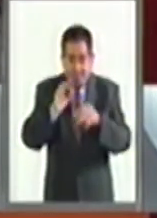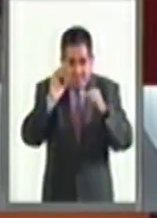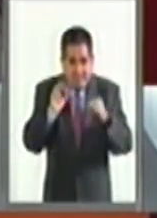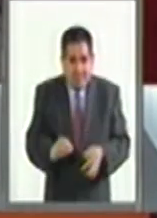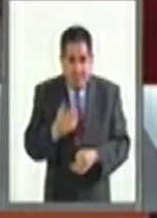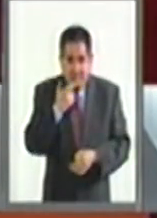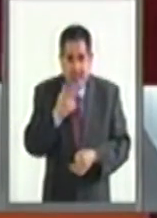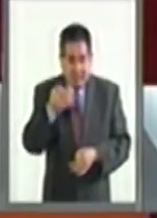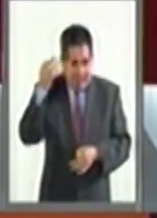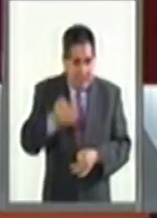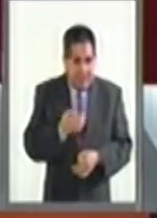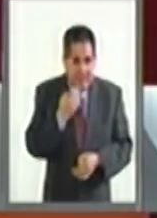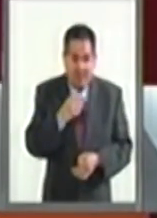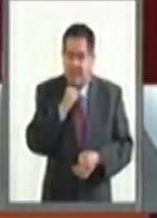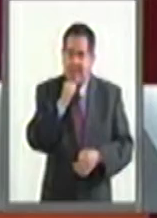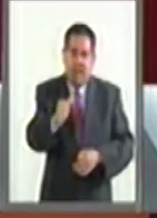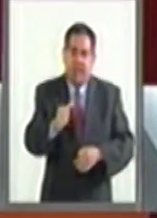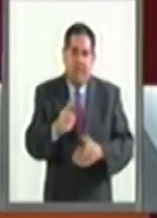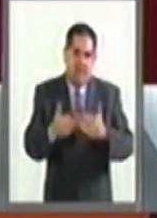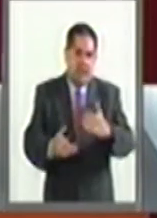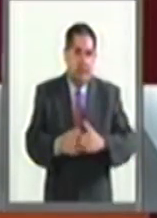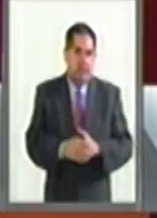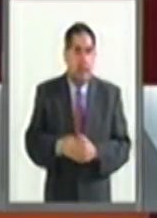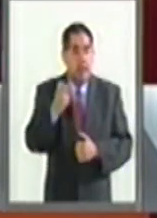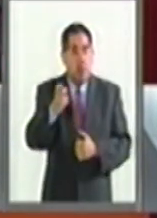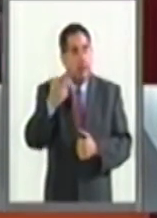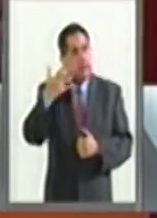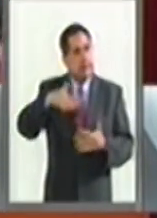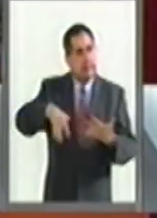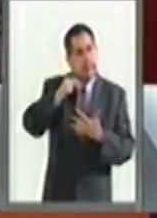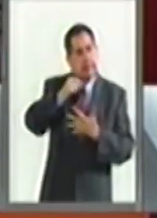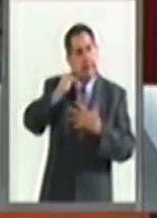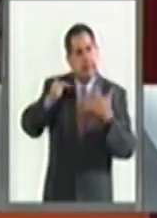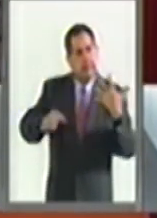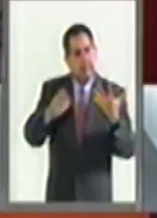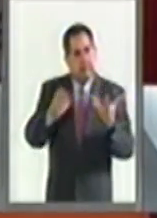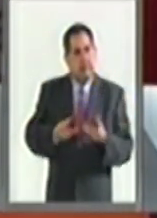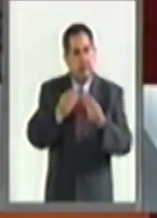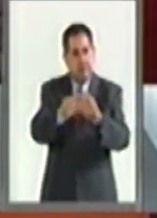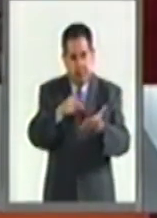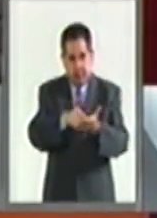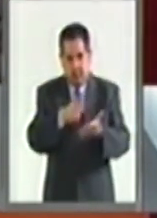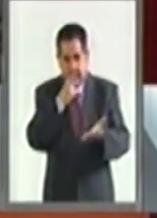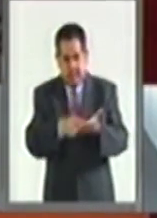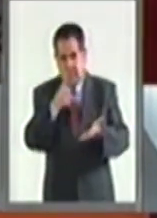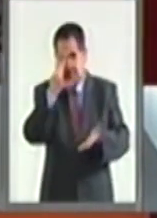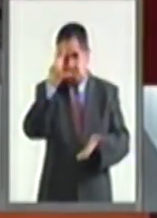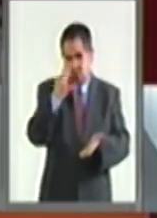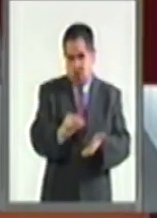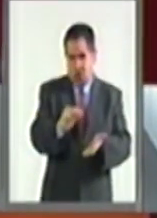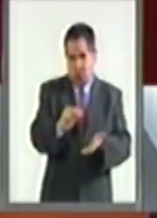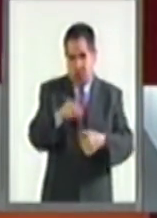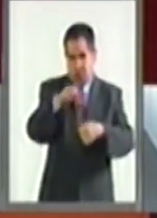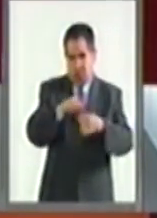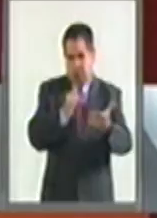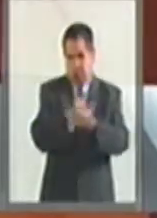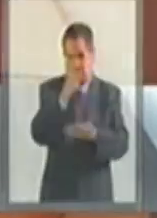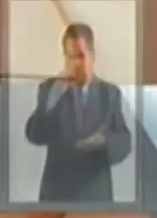cotidiana, pronta y expedita. Es por estas consideraciones que nuestro voto será en contra de los